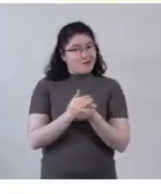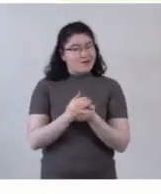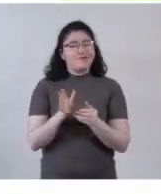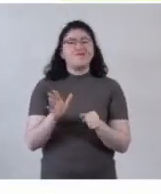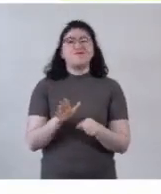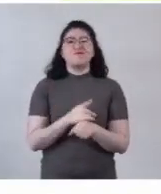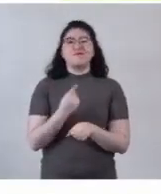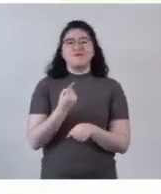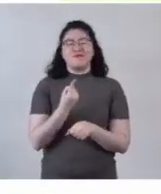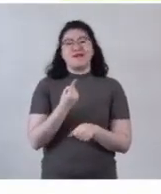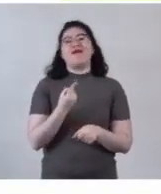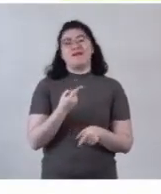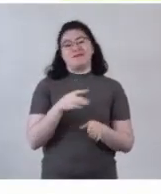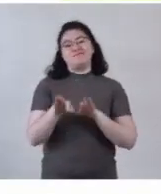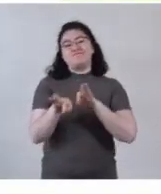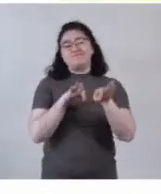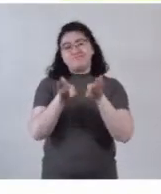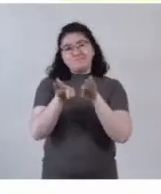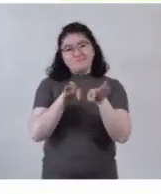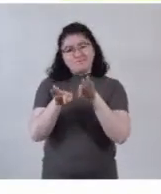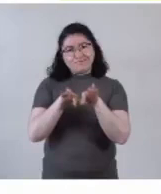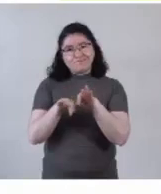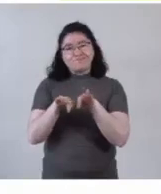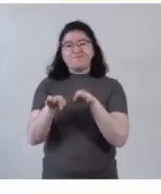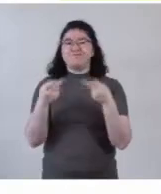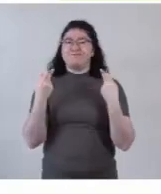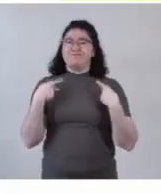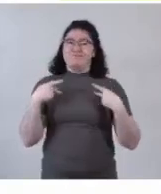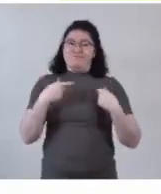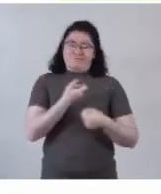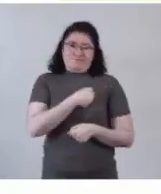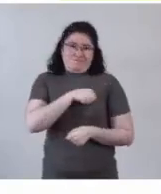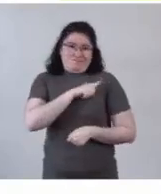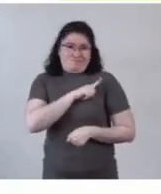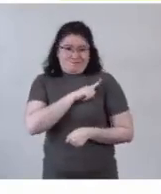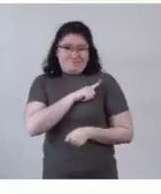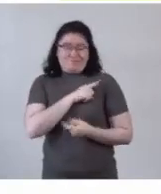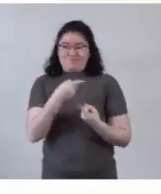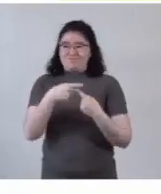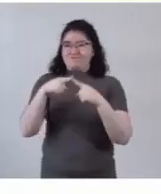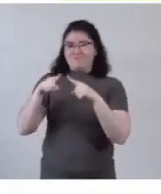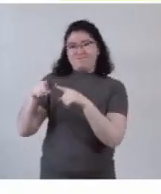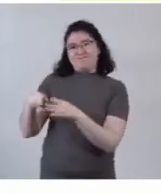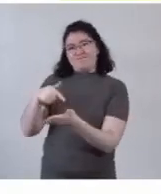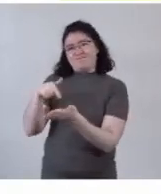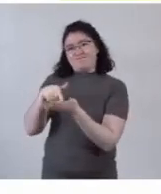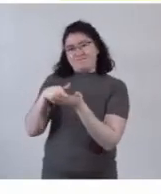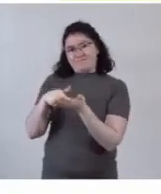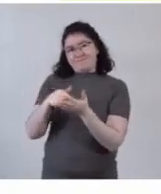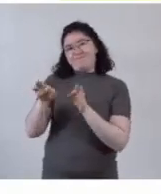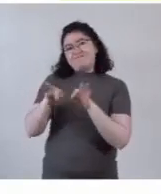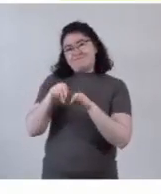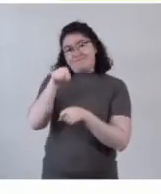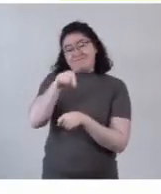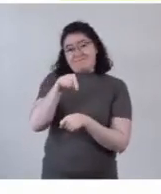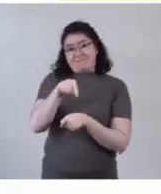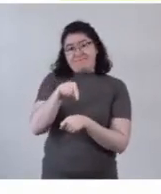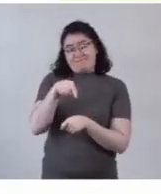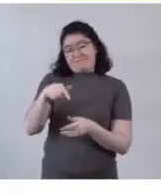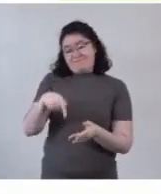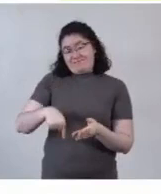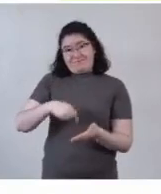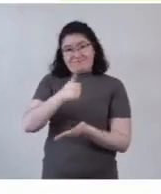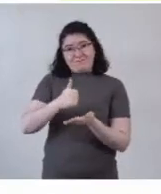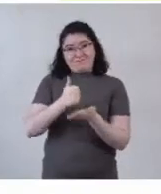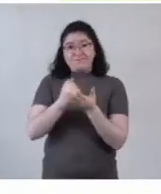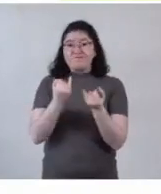a la labor intensa que realiza el personal de salud que labora en las distintas instituciones públicas de nuestra ciudad